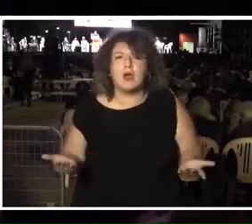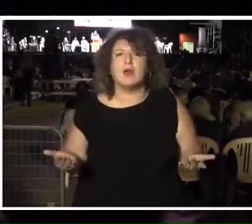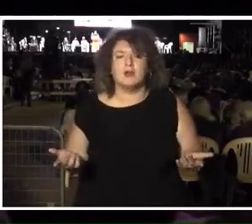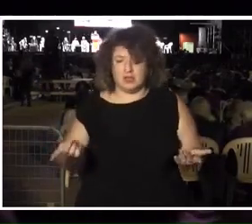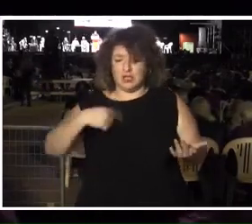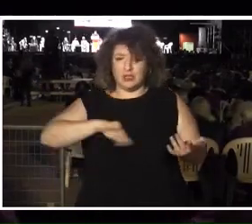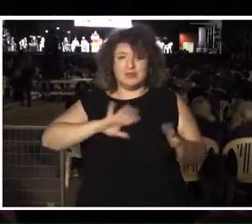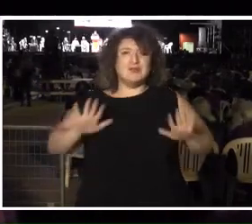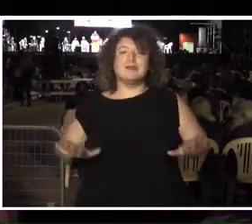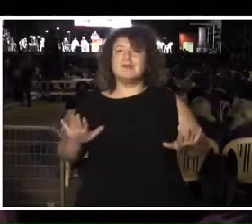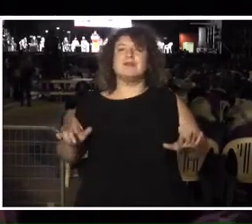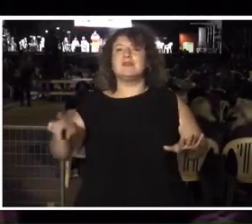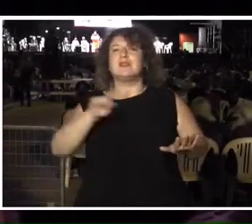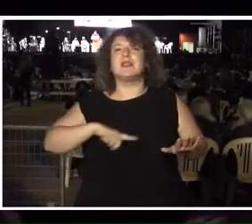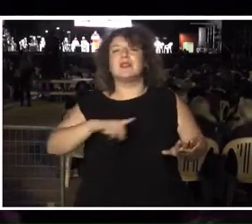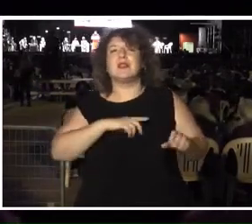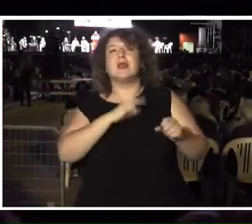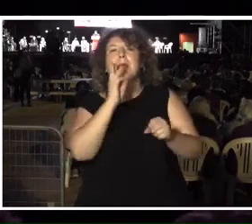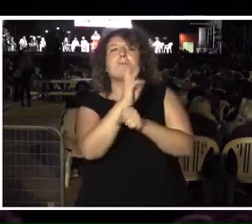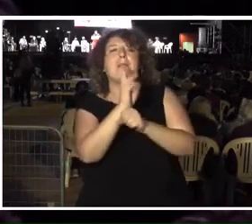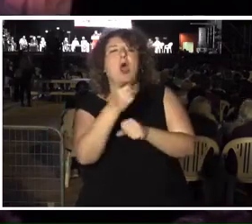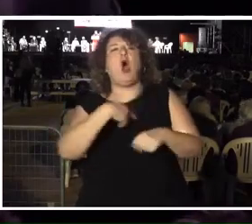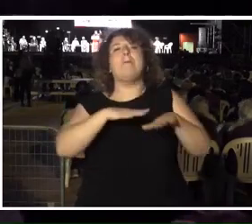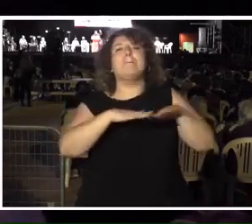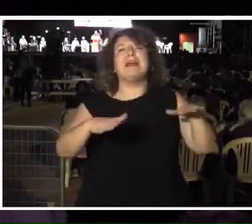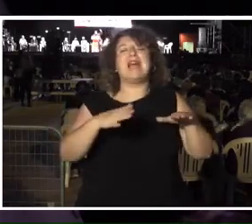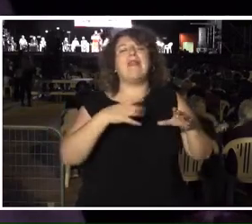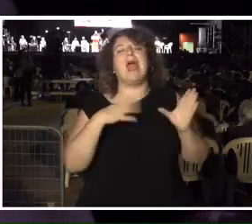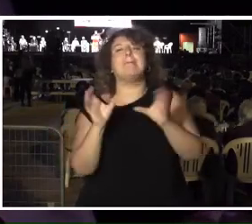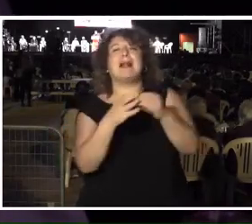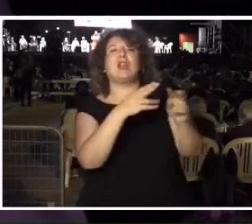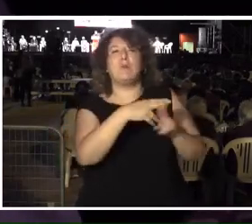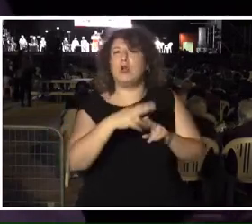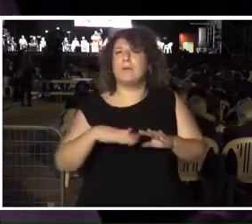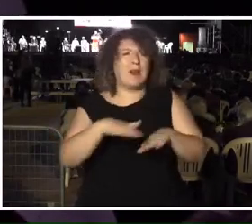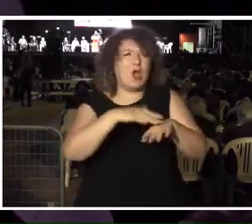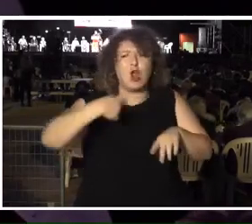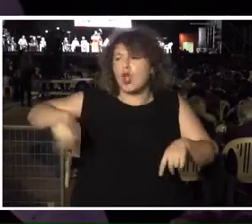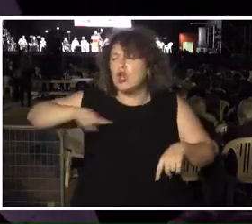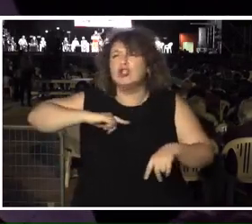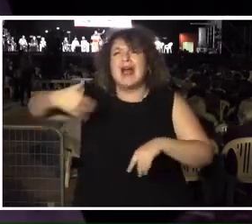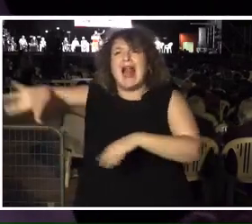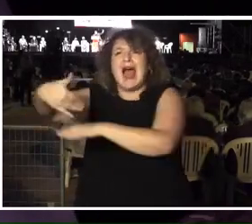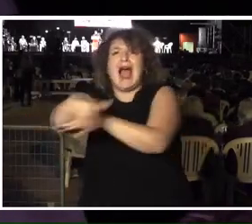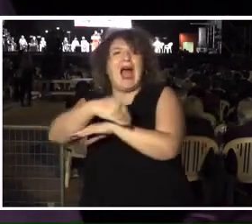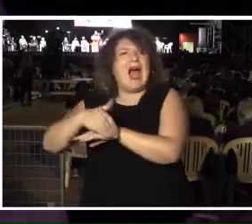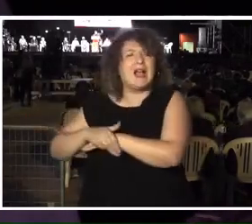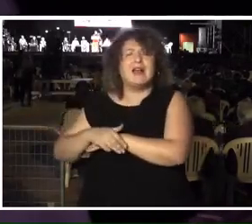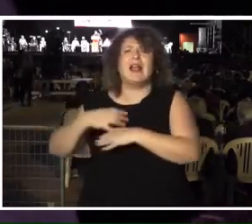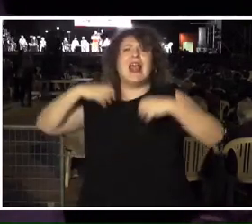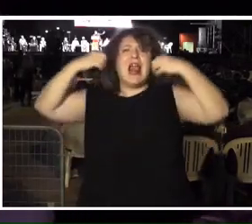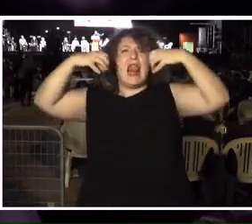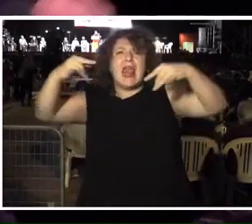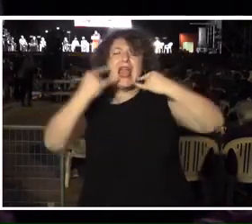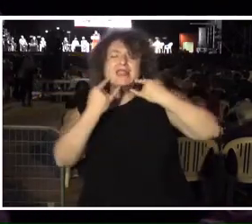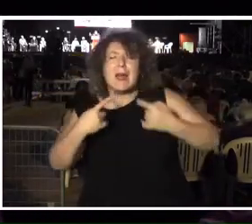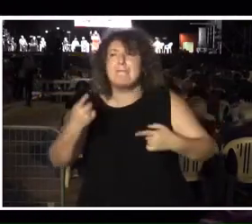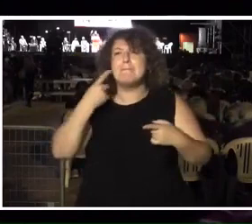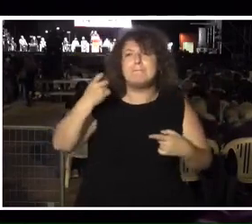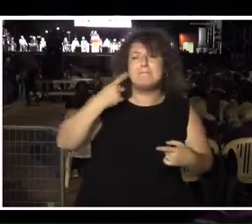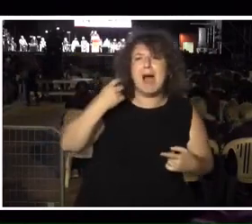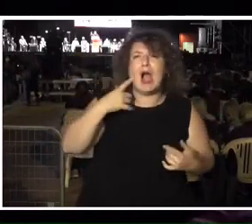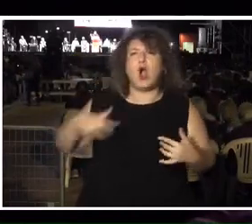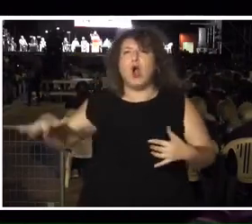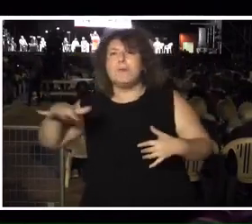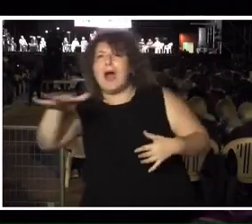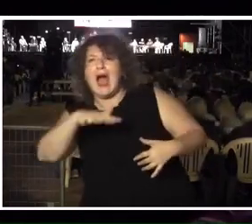es exclusivamente el sillón de un parlamento o de una mesa de partidos. Nuestro lugar está en la calle, ocupando eléctricas y bancos, en los barrios,